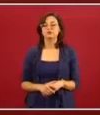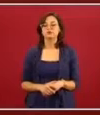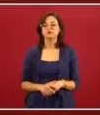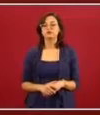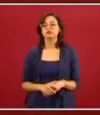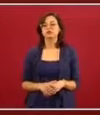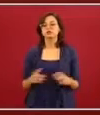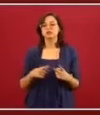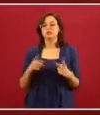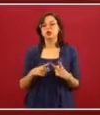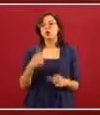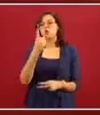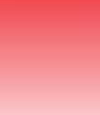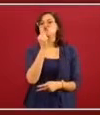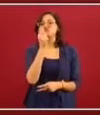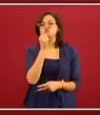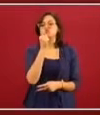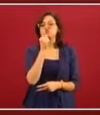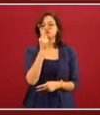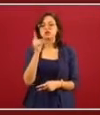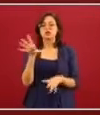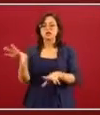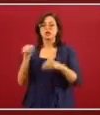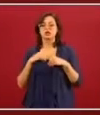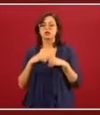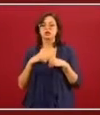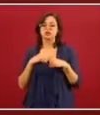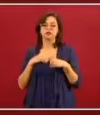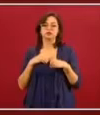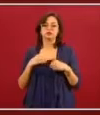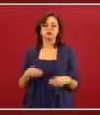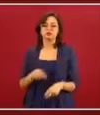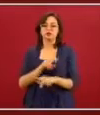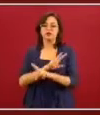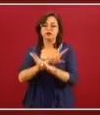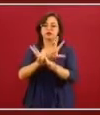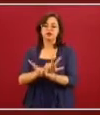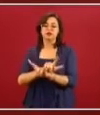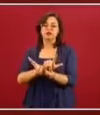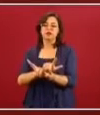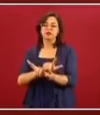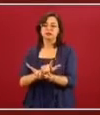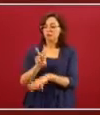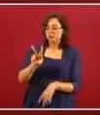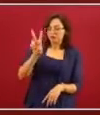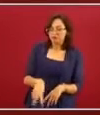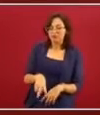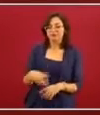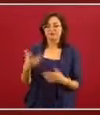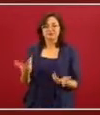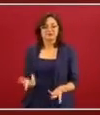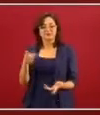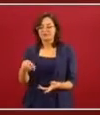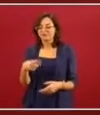sobre la muerte de un policía que se contagió en el Vive Latino. Saber si realmente sucedió esta